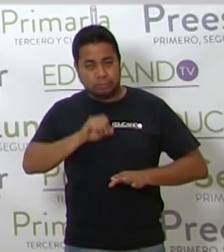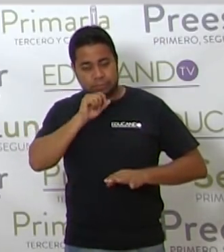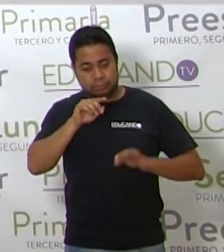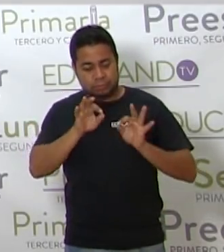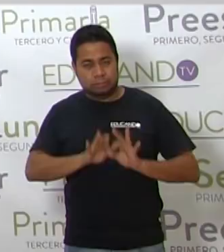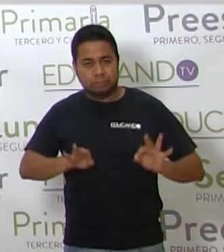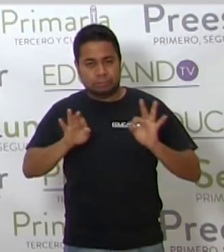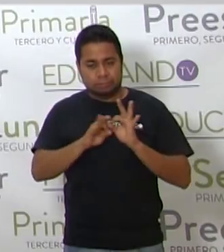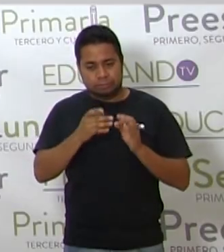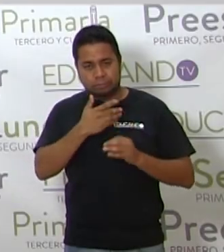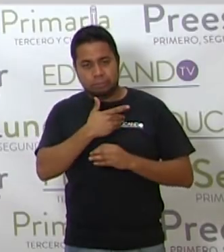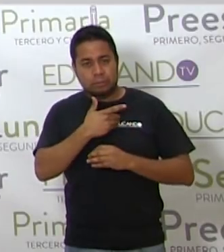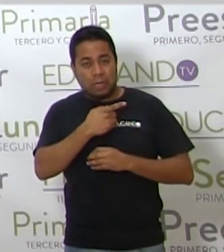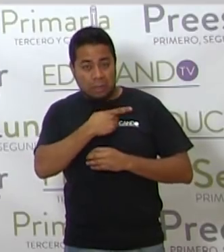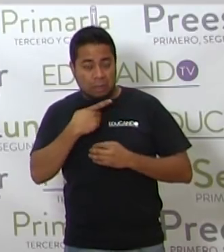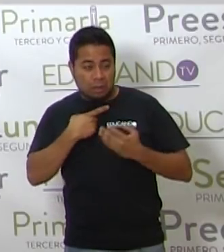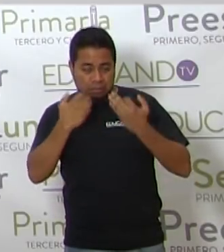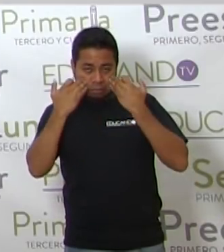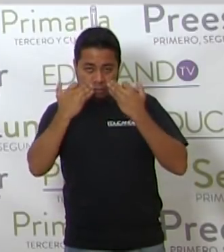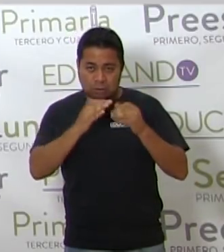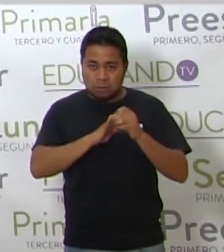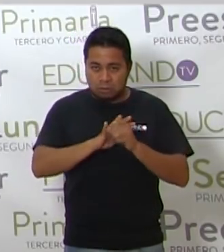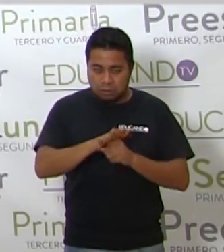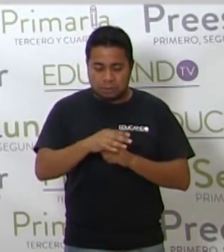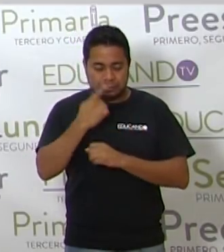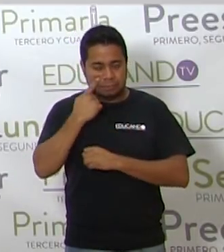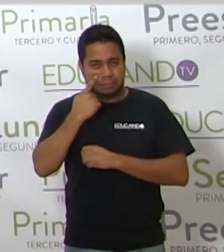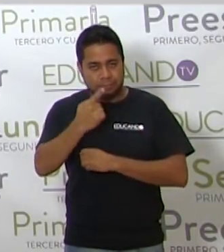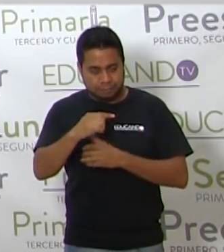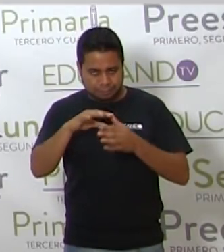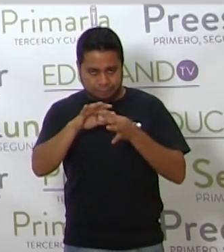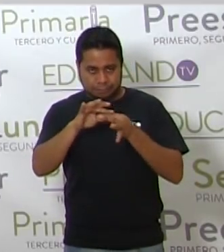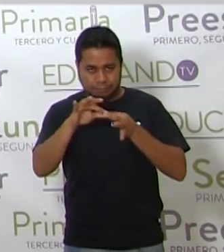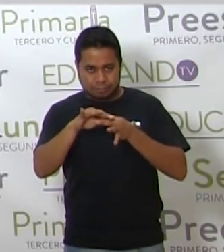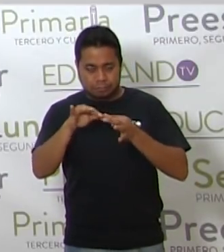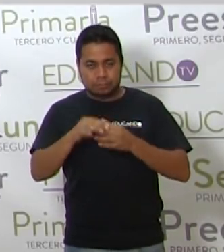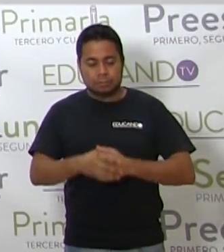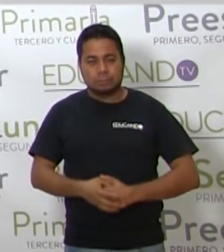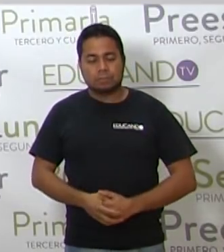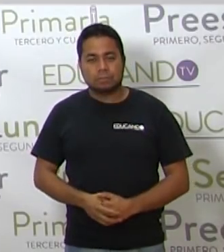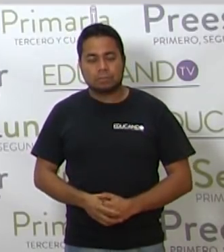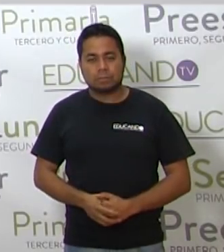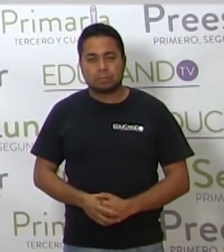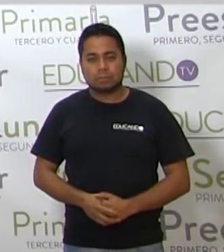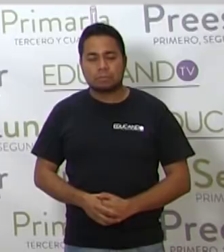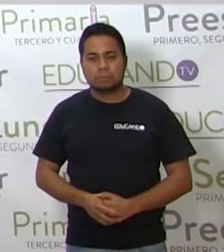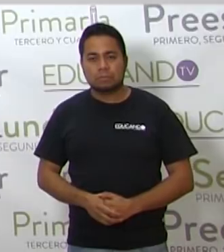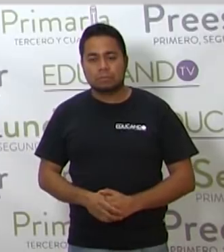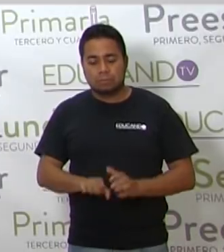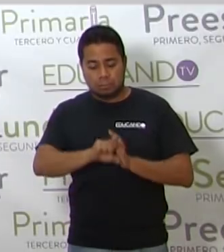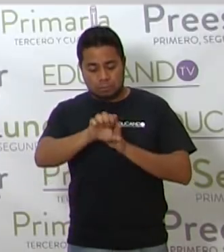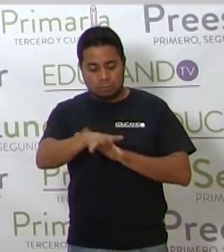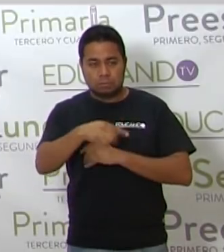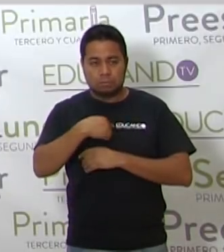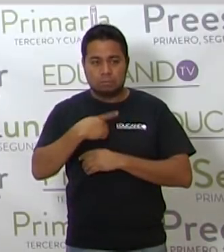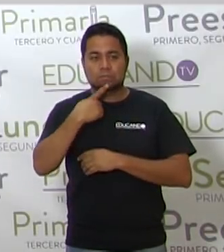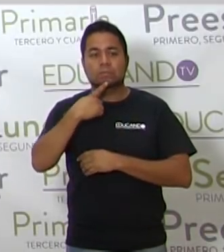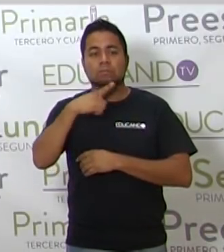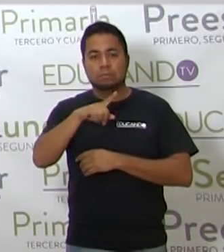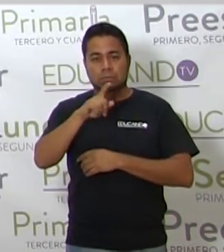tú tomes en cuenta es la siguiente. Cuando hablamos que están escritas,